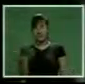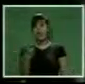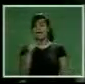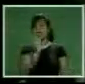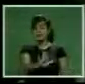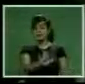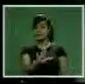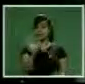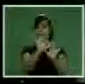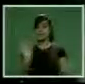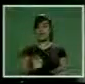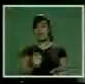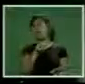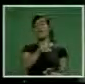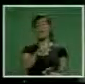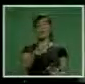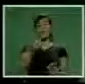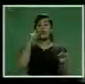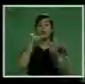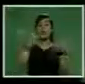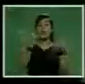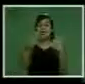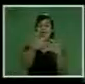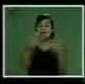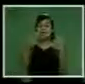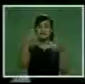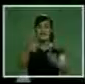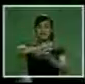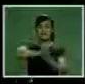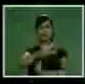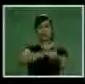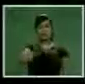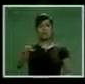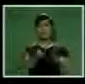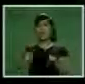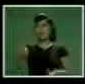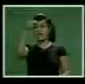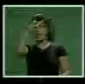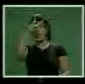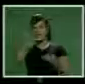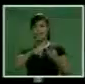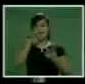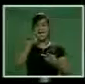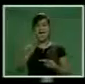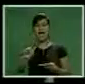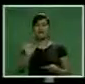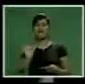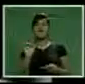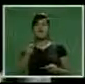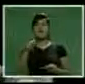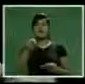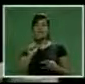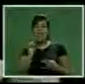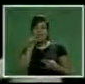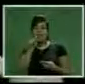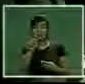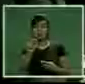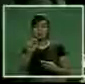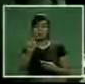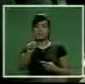de hacer guerras de exterminio de población, como han hecho en Irak, en Afganistán, eliminar gente, es uno de sus mecanismos